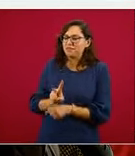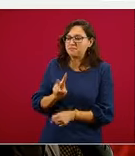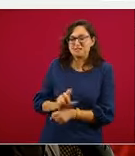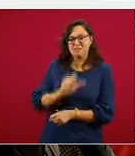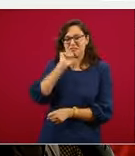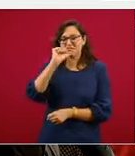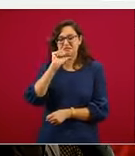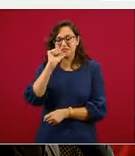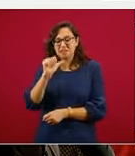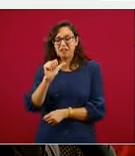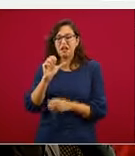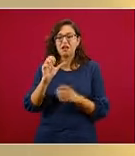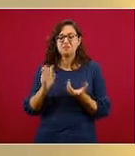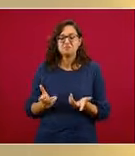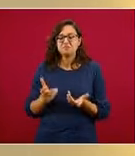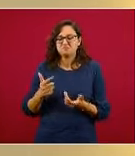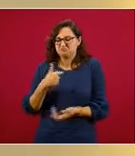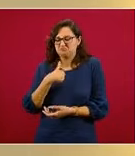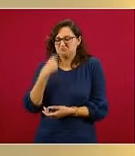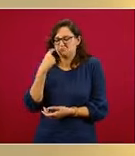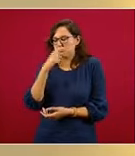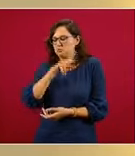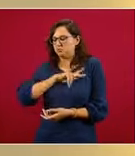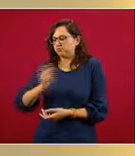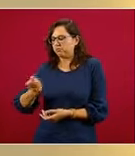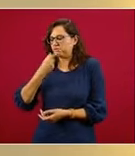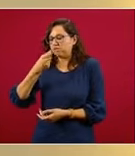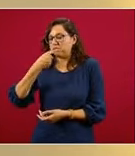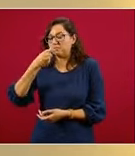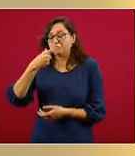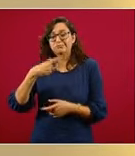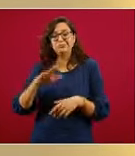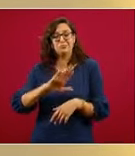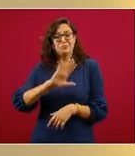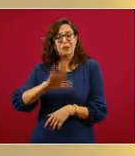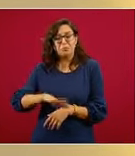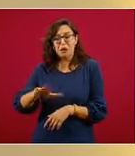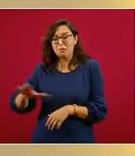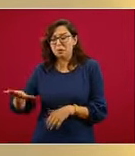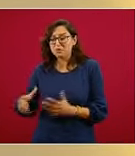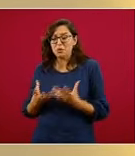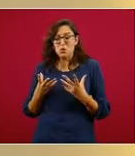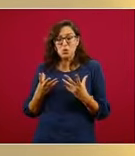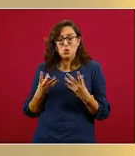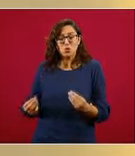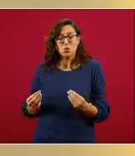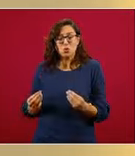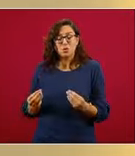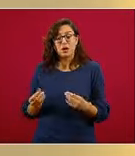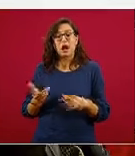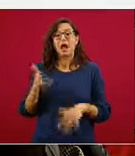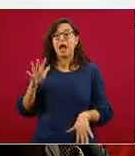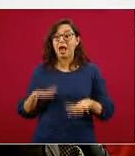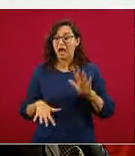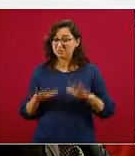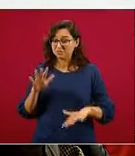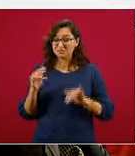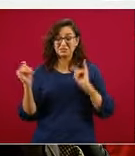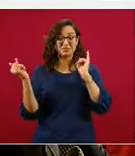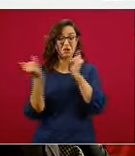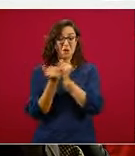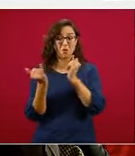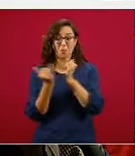general o el especialista, es altísima. En algunos casos se parece o llega a estar arriba de las